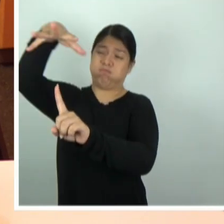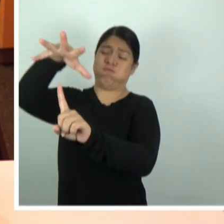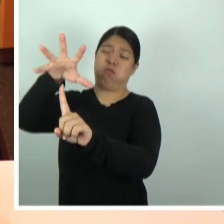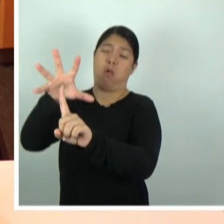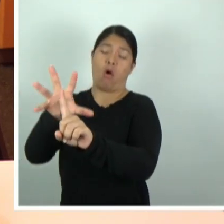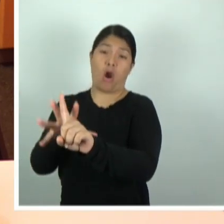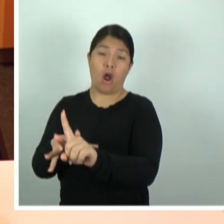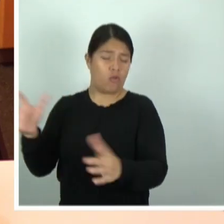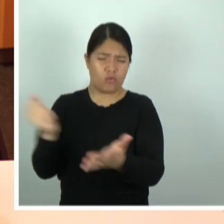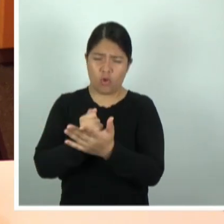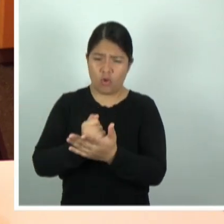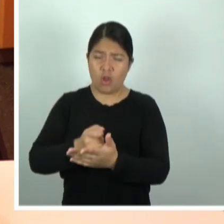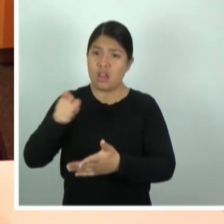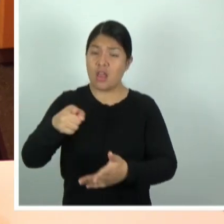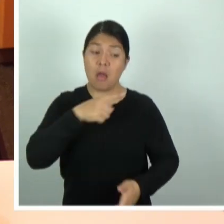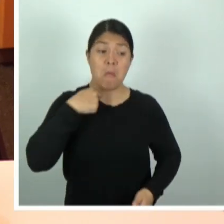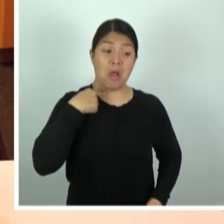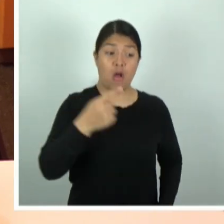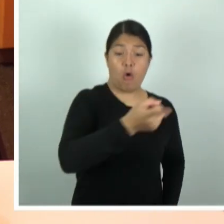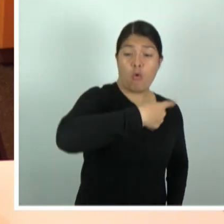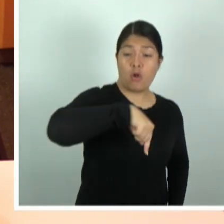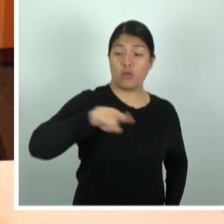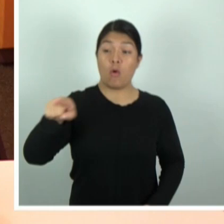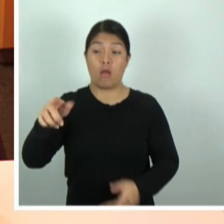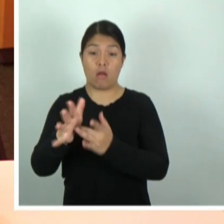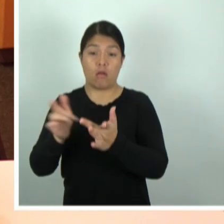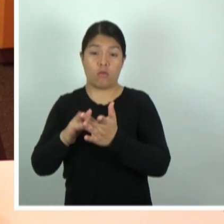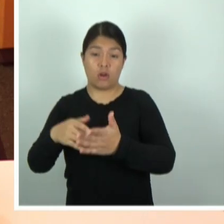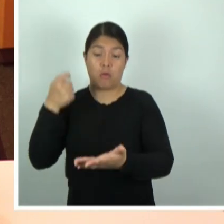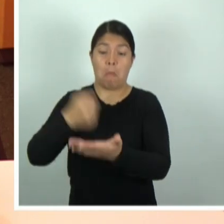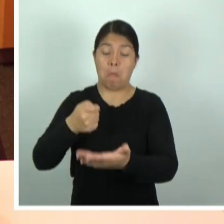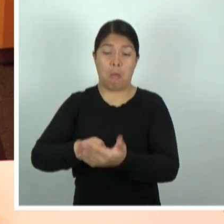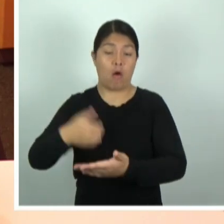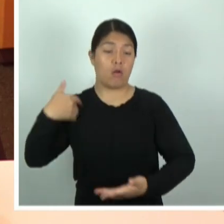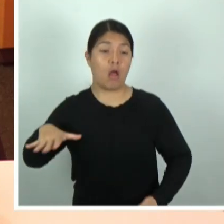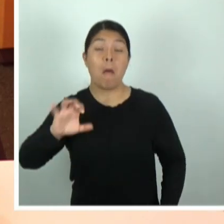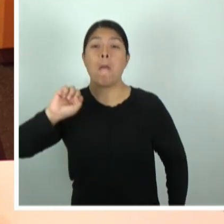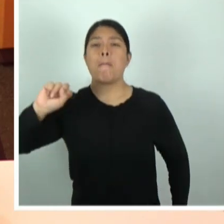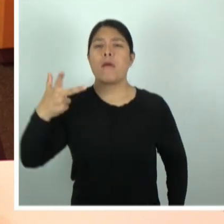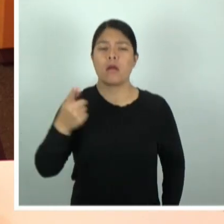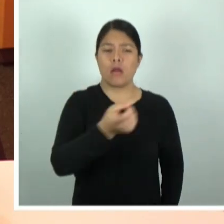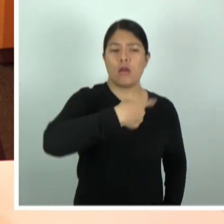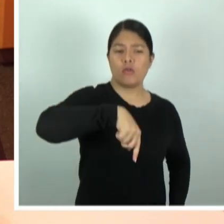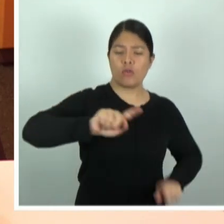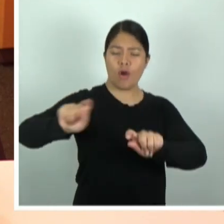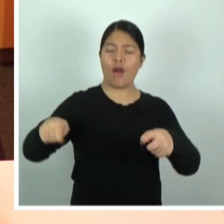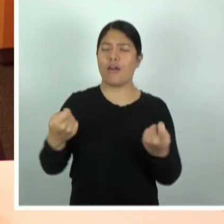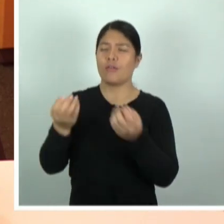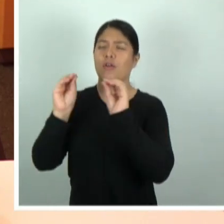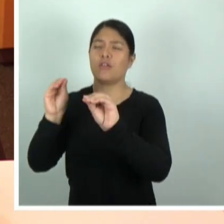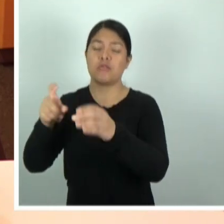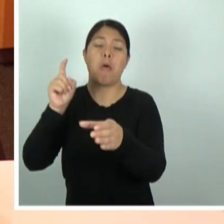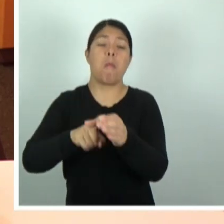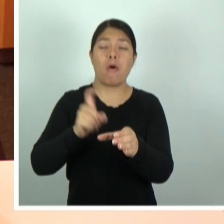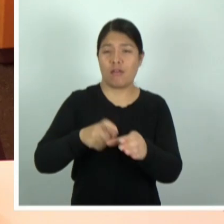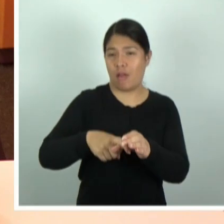nuestros pecados, para que nosotros ahora seamos partícipes de su naturaleza, de